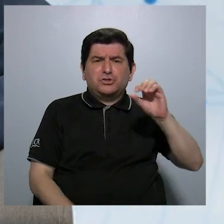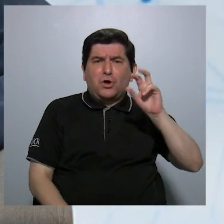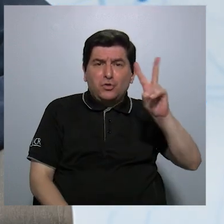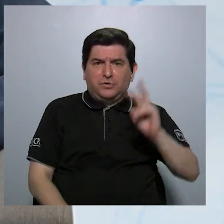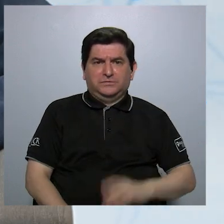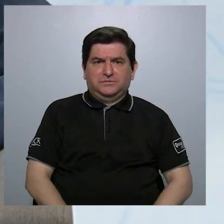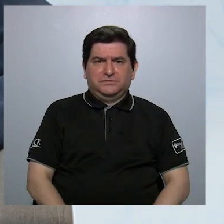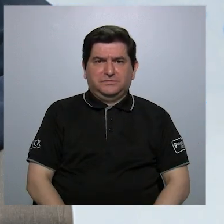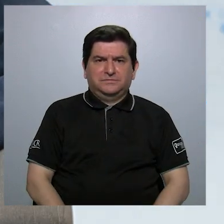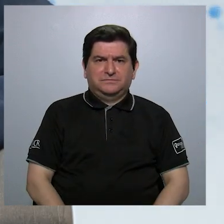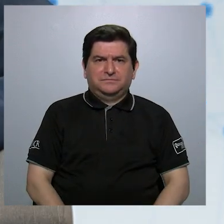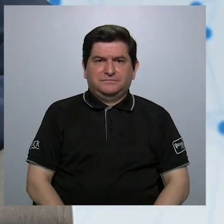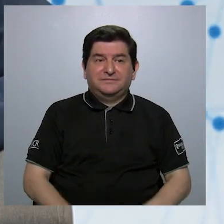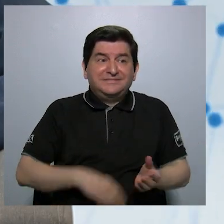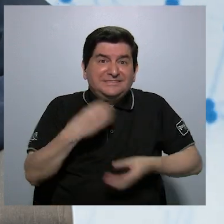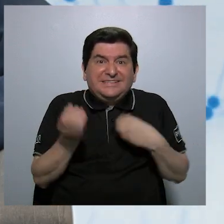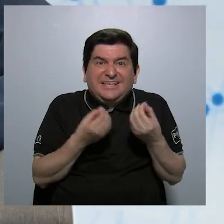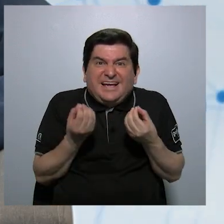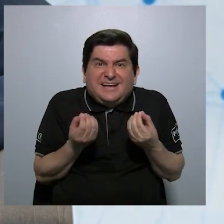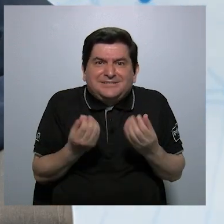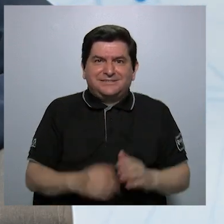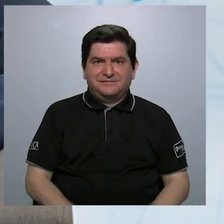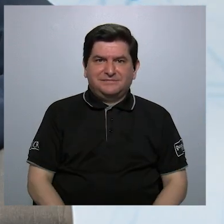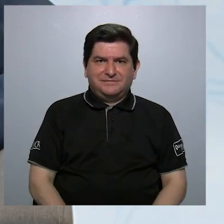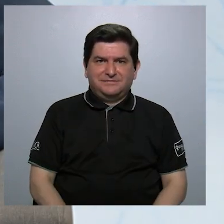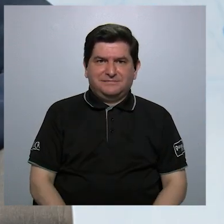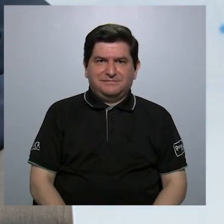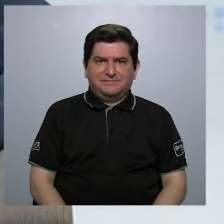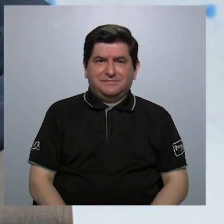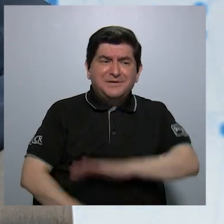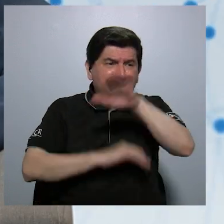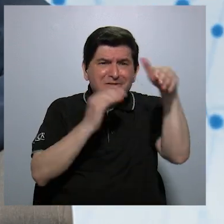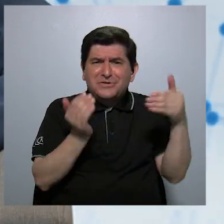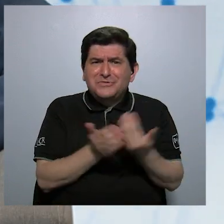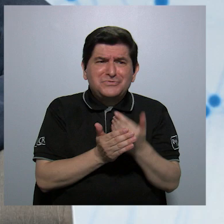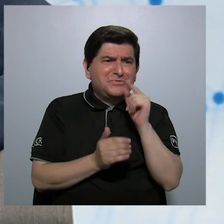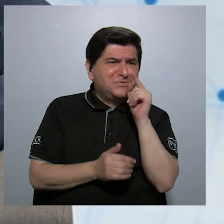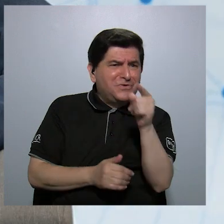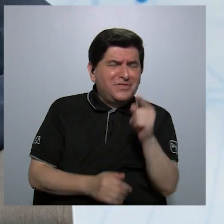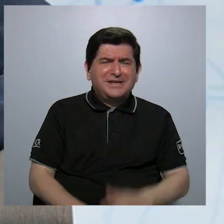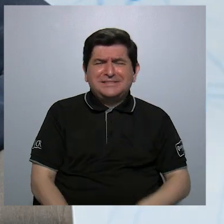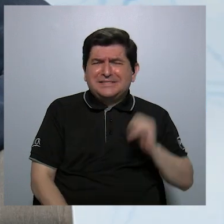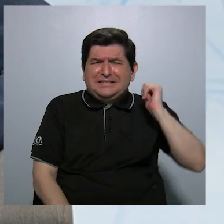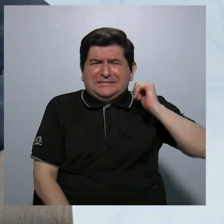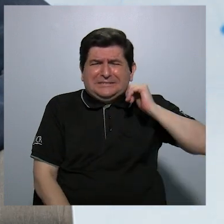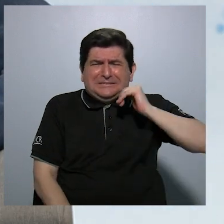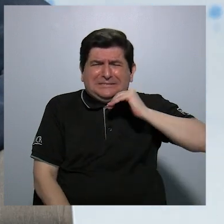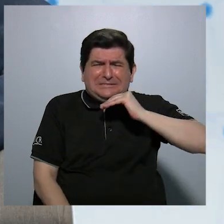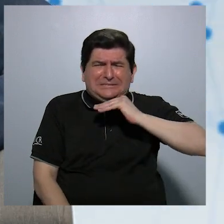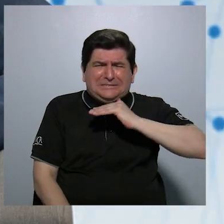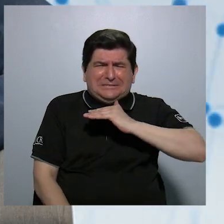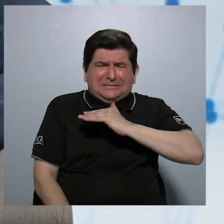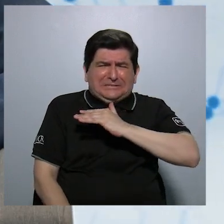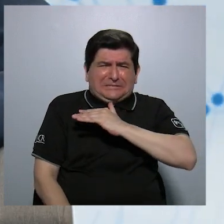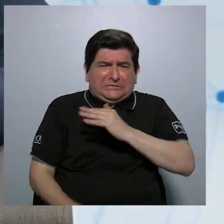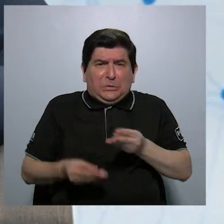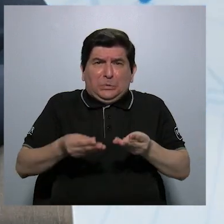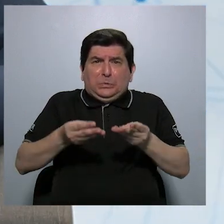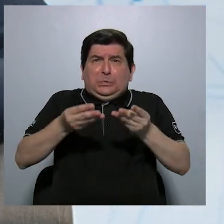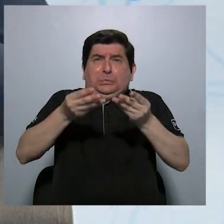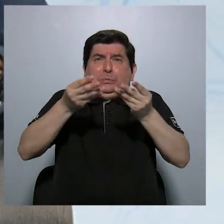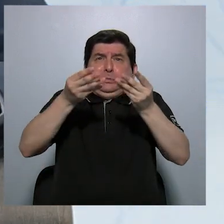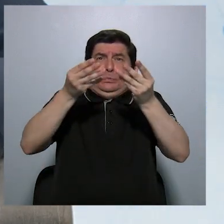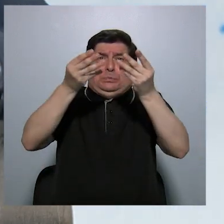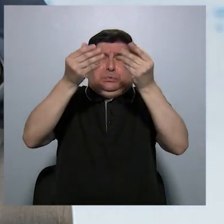carbono. ¿Qué hacer, Mauricio? ¿Qué hacer con toda esta contaminación